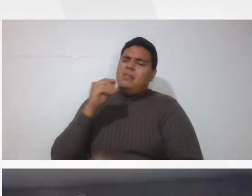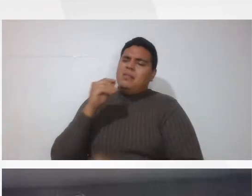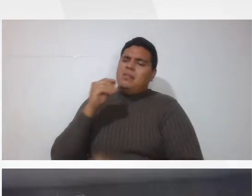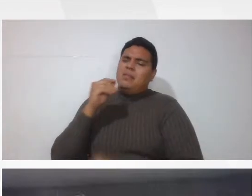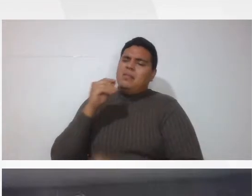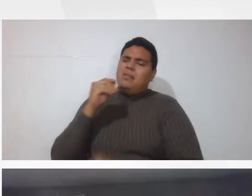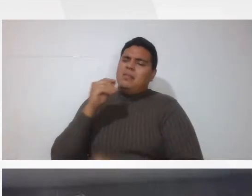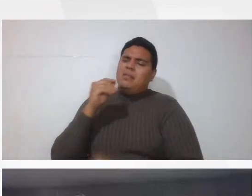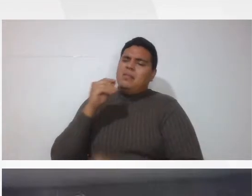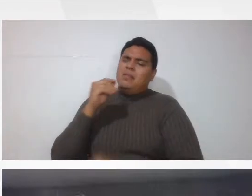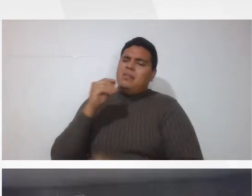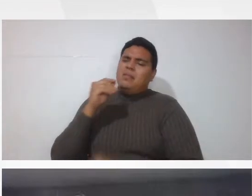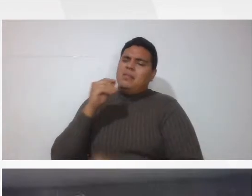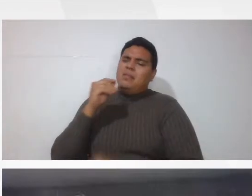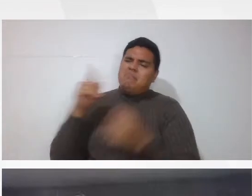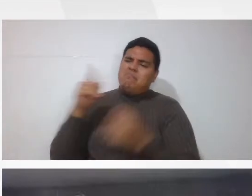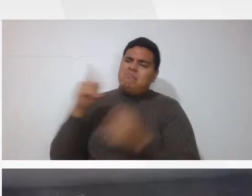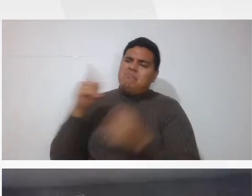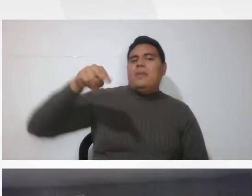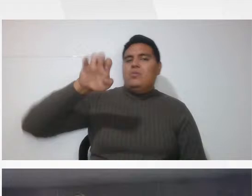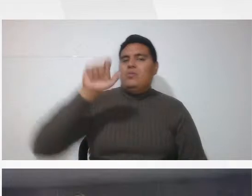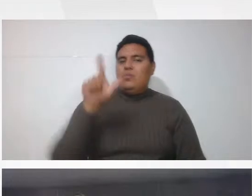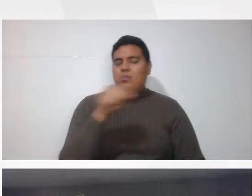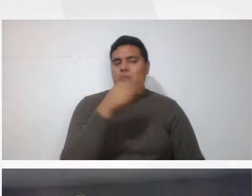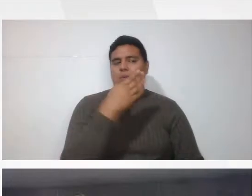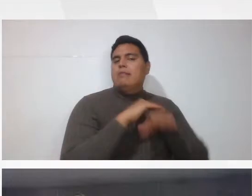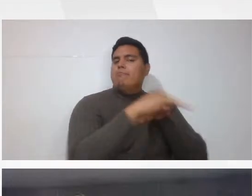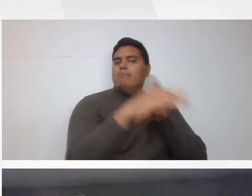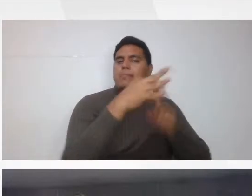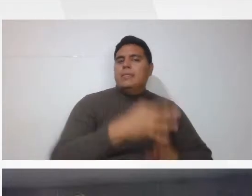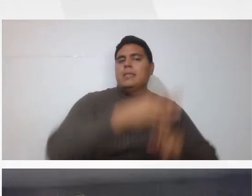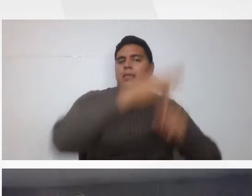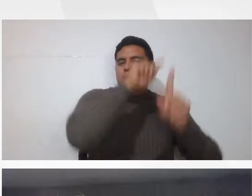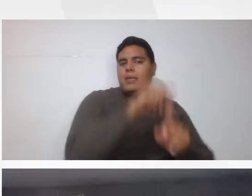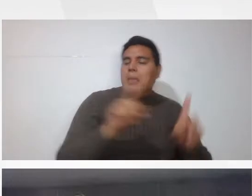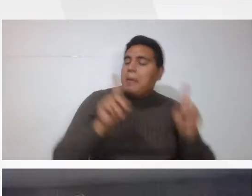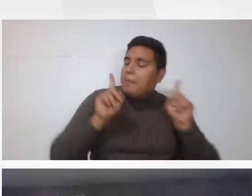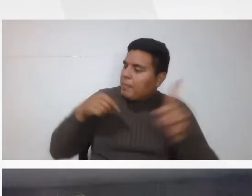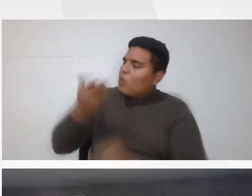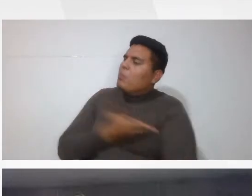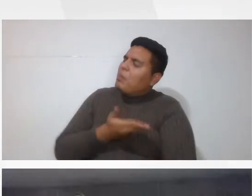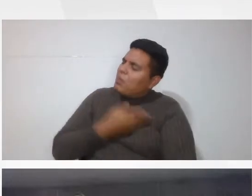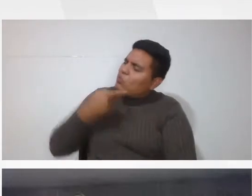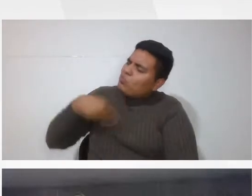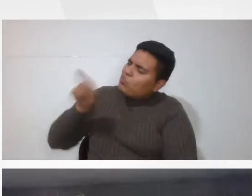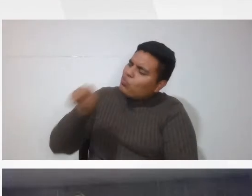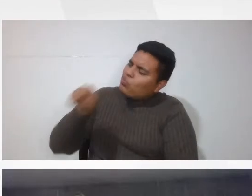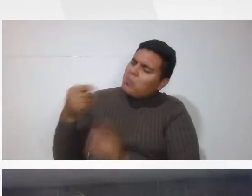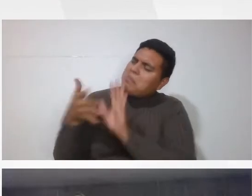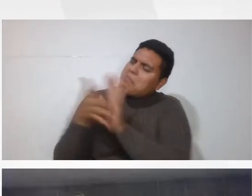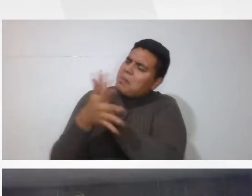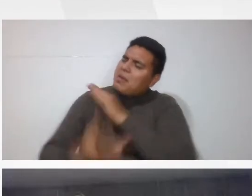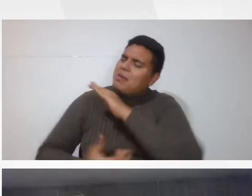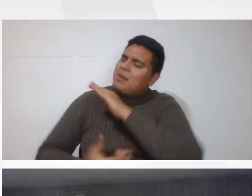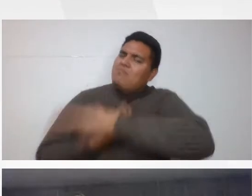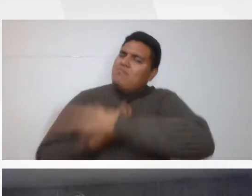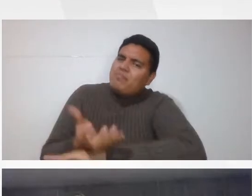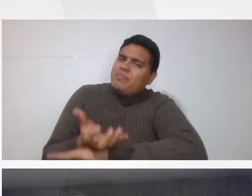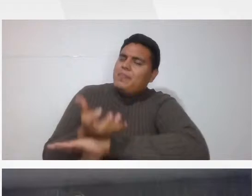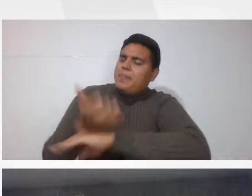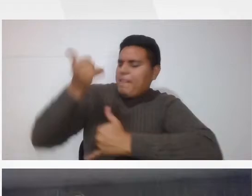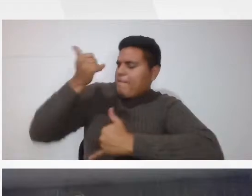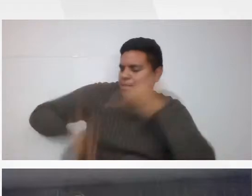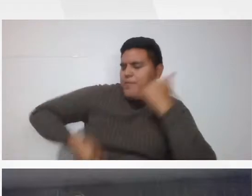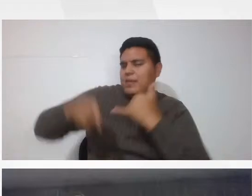institución también que hoy tenemos de invitados. ¿Qué mensaje final nos quiere dejar usted como madre de familia y